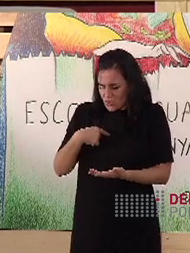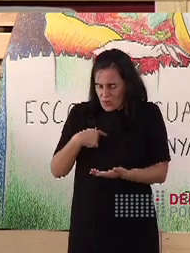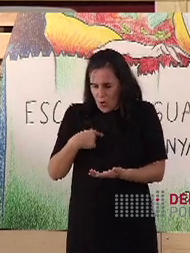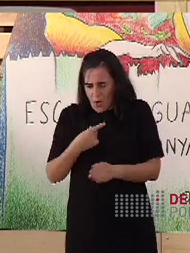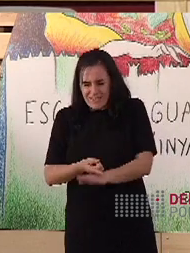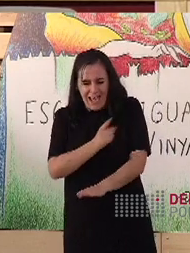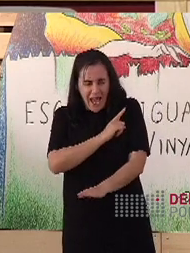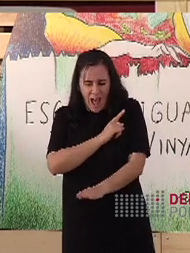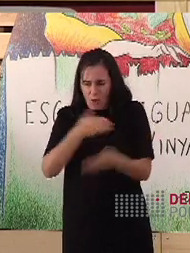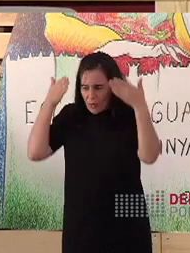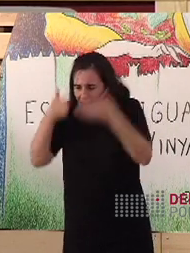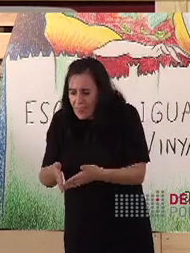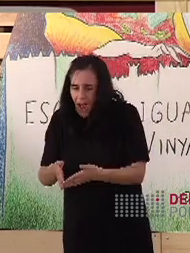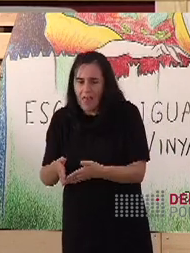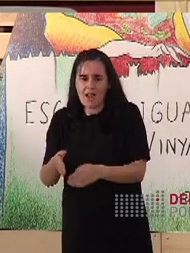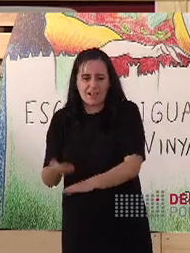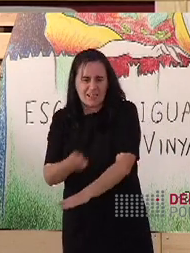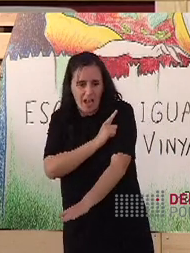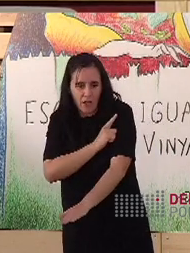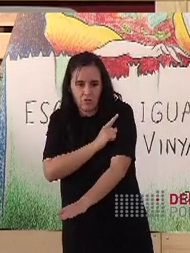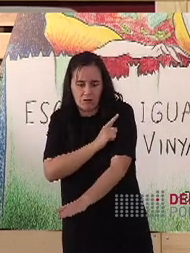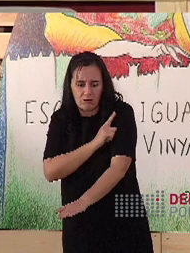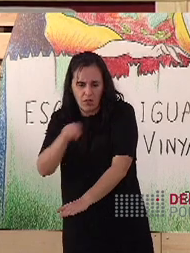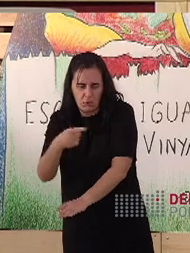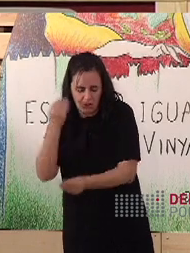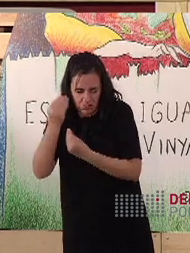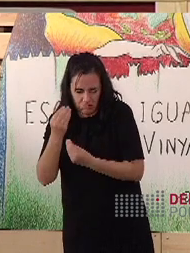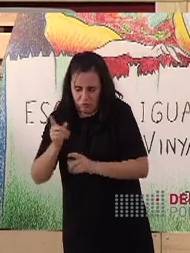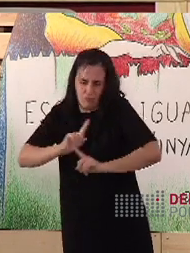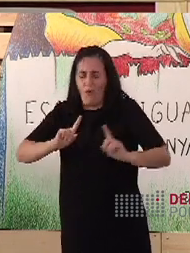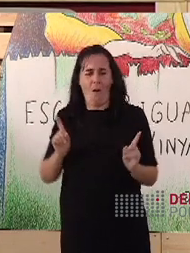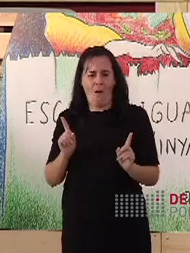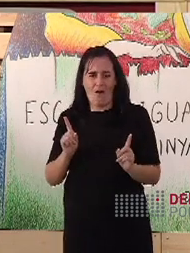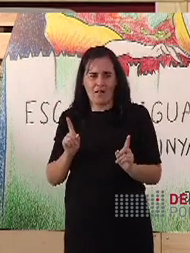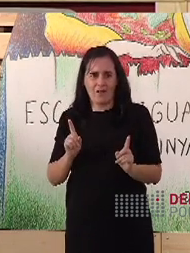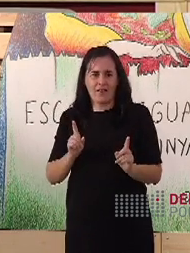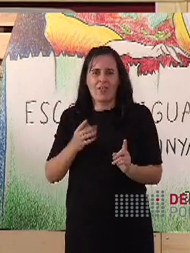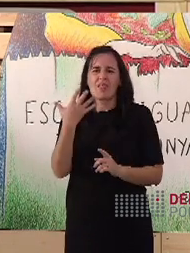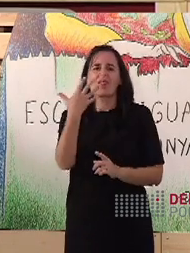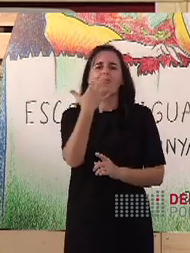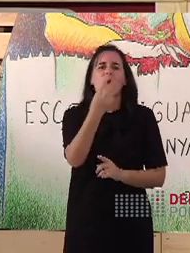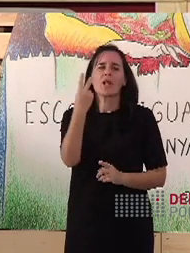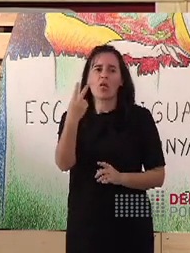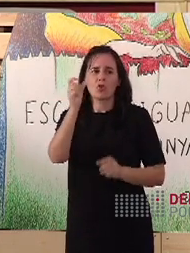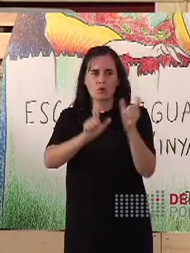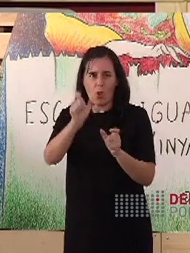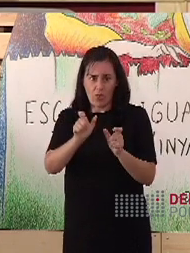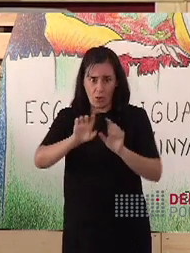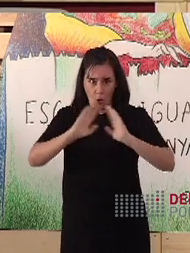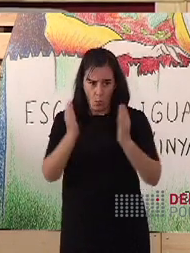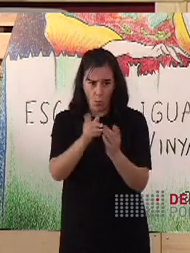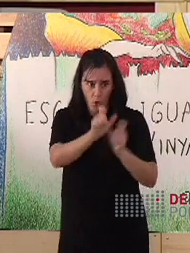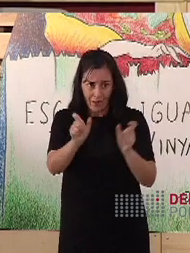demasiado volcada. E logo penso, pero como vai estar demasiado volcada se a metade da poboación? O 52%, non? Do